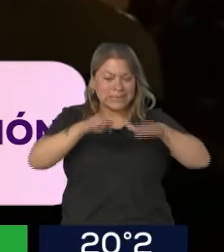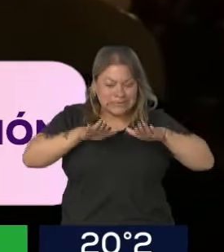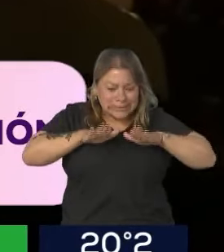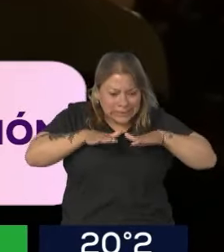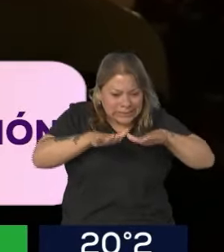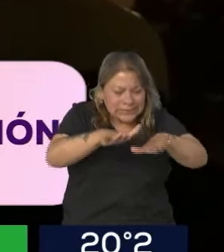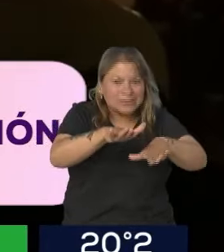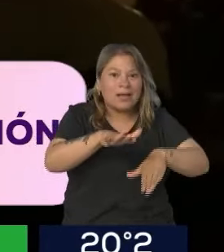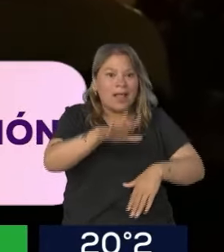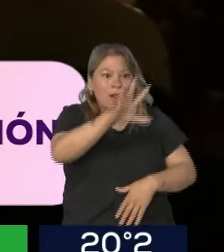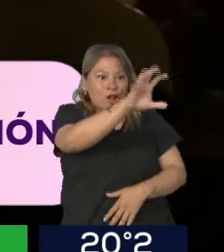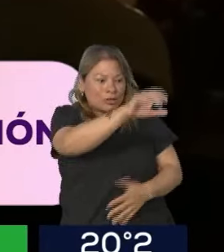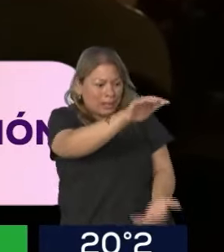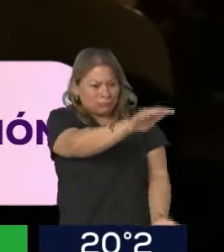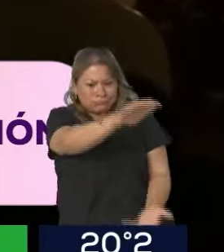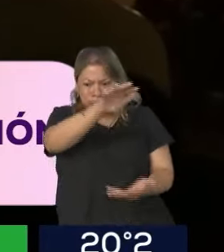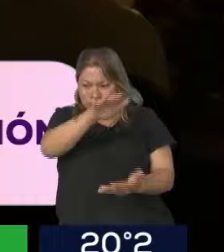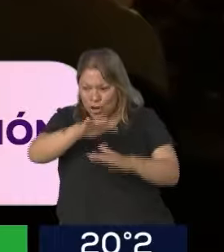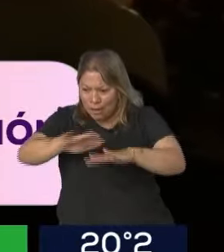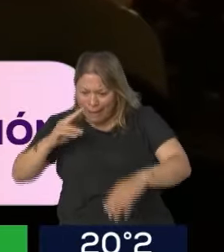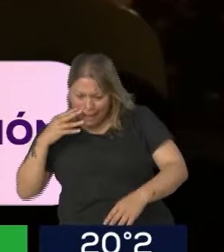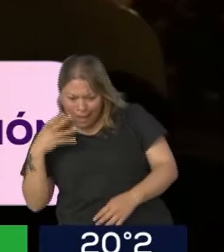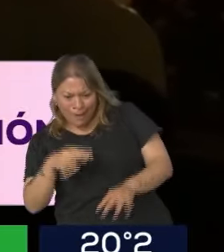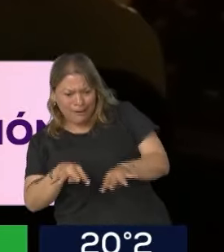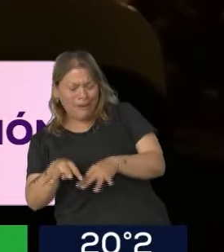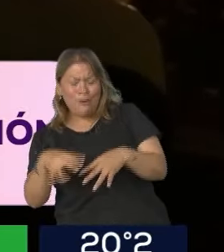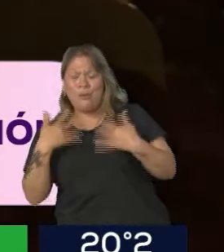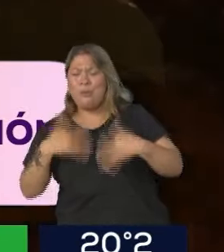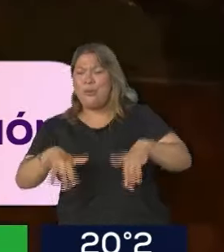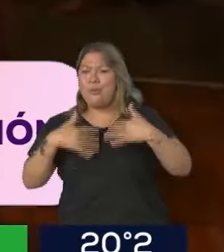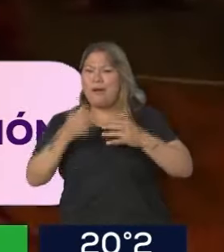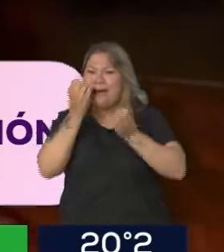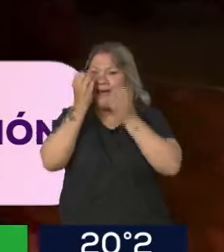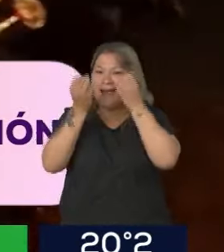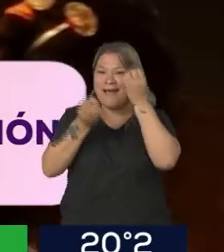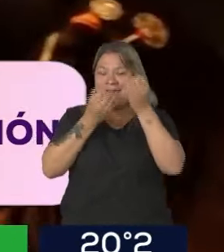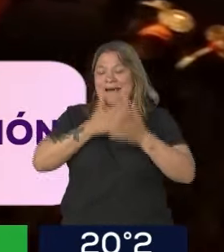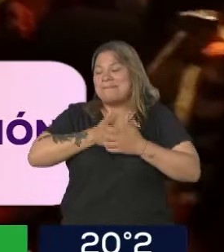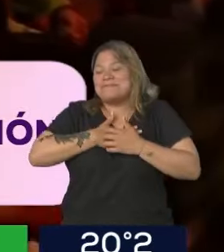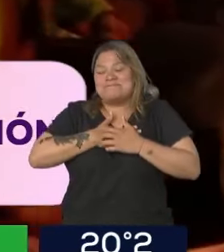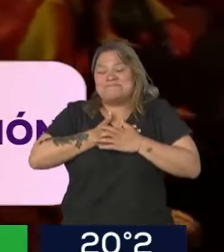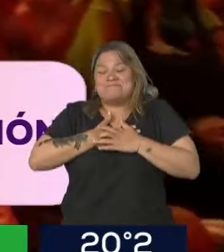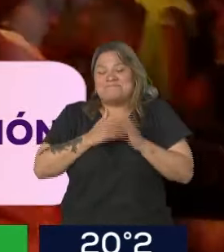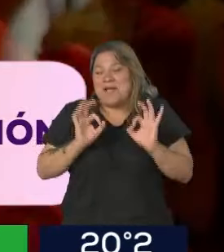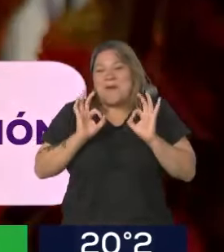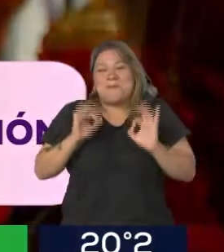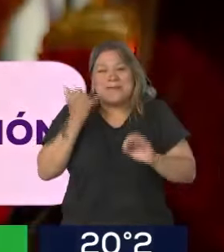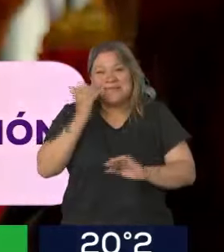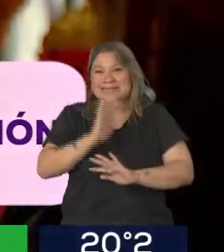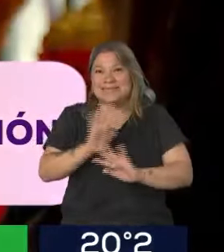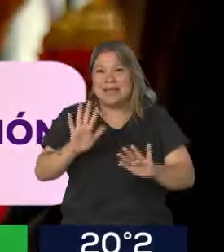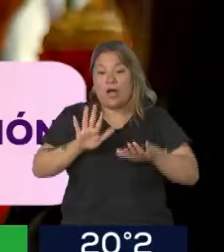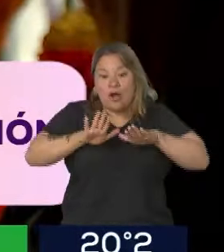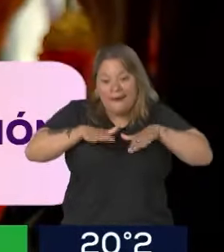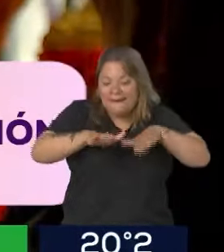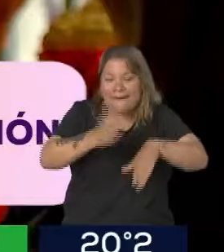están... Y los ve esa emoción, esas cosas a mí me llenan el alma. Me encanta coser. Y